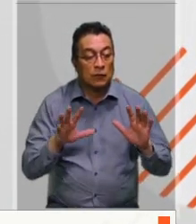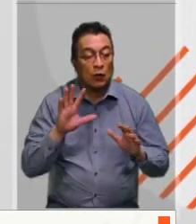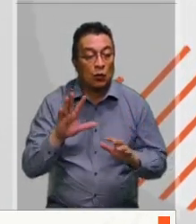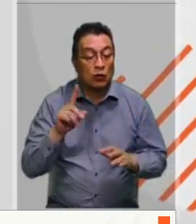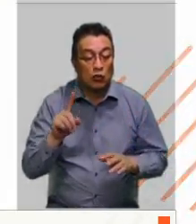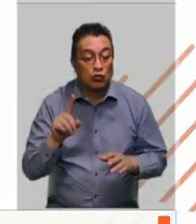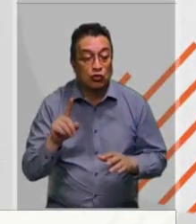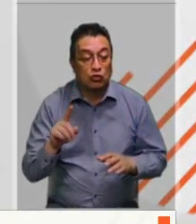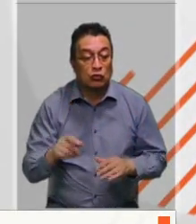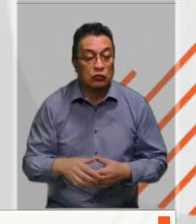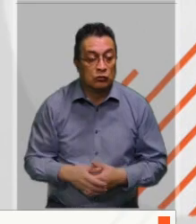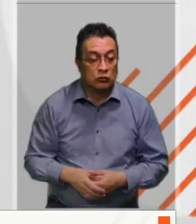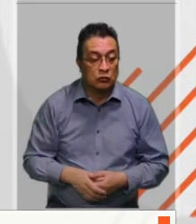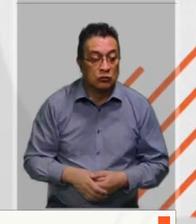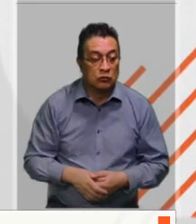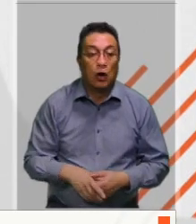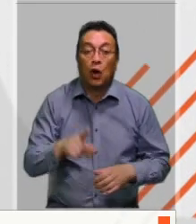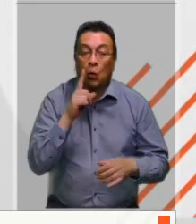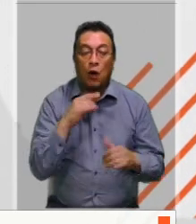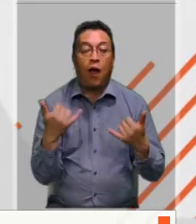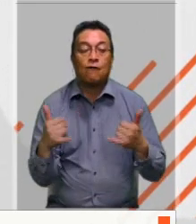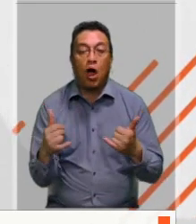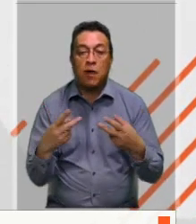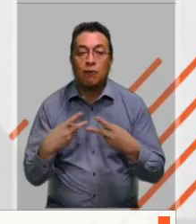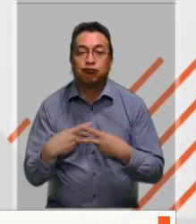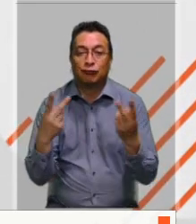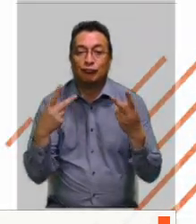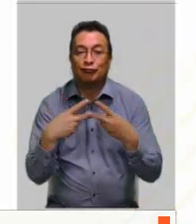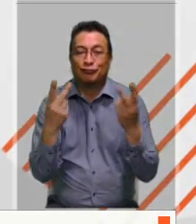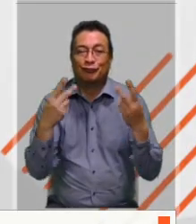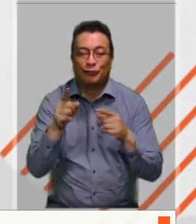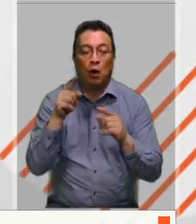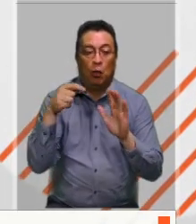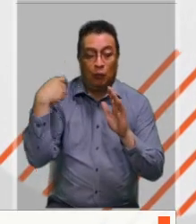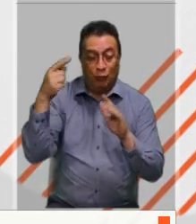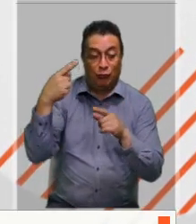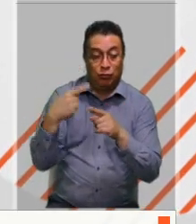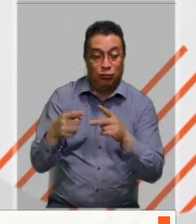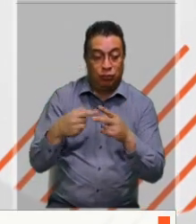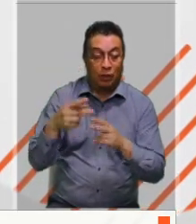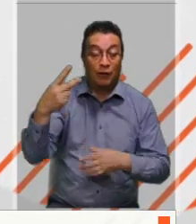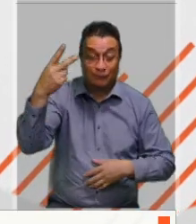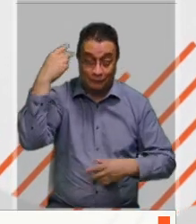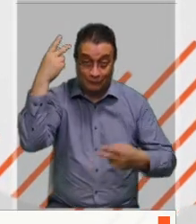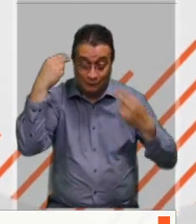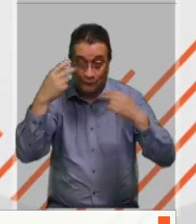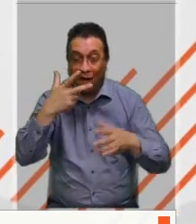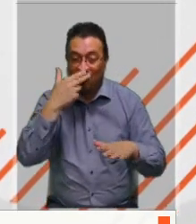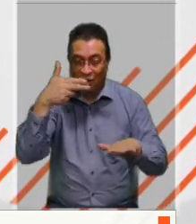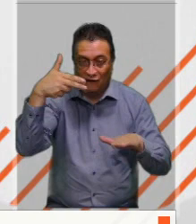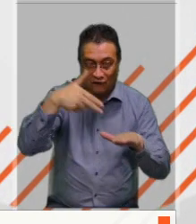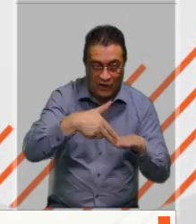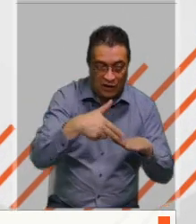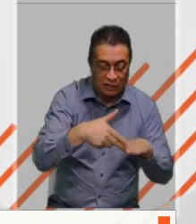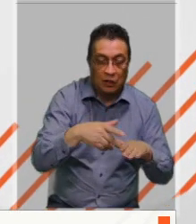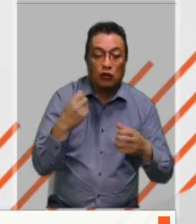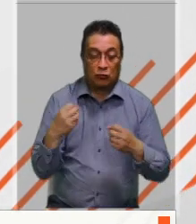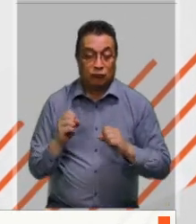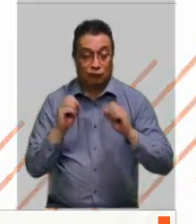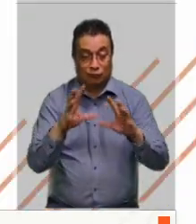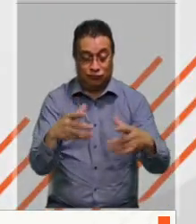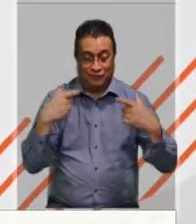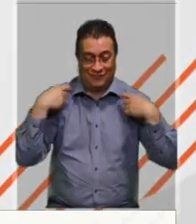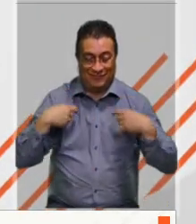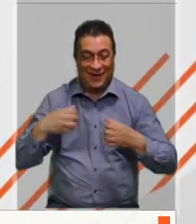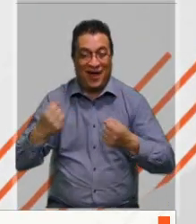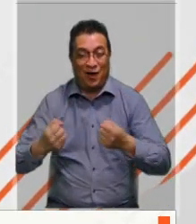¡51! Como broma, aparecen en redes sociales varios registros donde peluquerías, bencineras e incluso el delivery han recibido